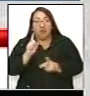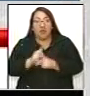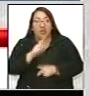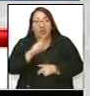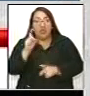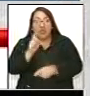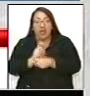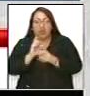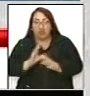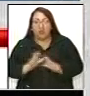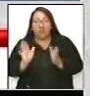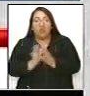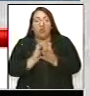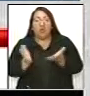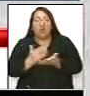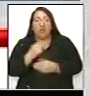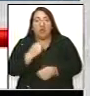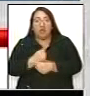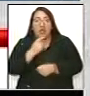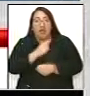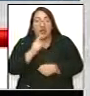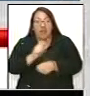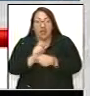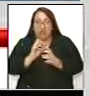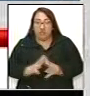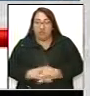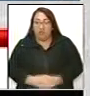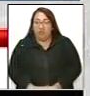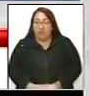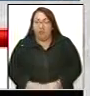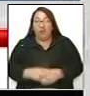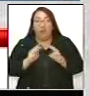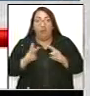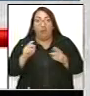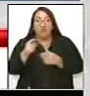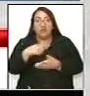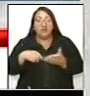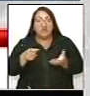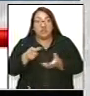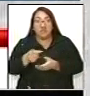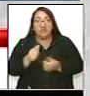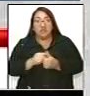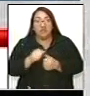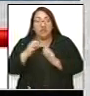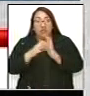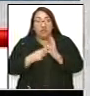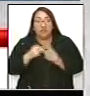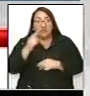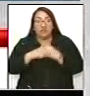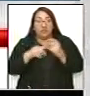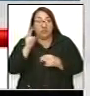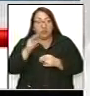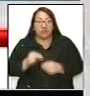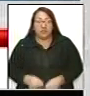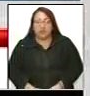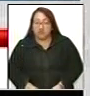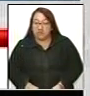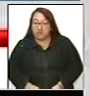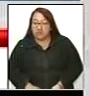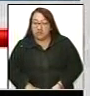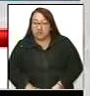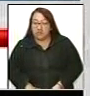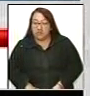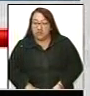estudiante, cuadernos de trabajo para cada estudiante, manual y CD de instalación del programa para el docente, auriculares